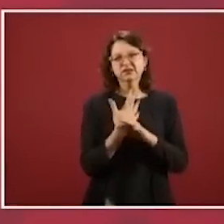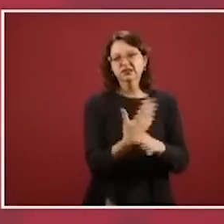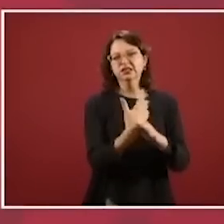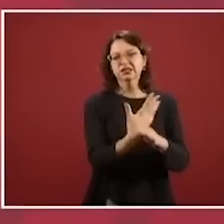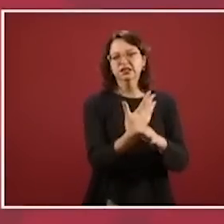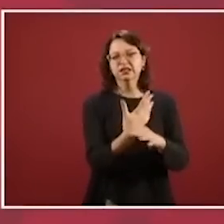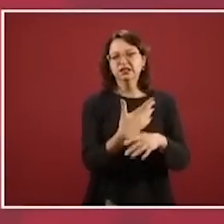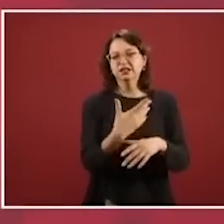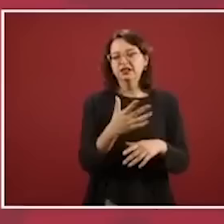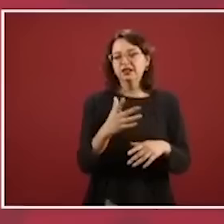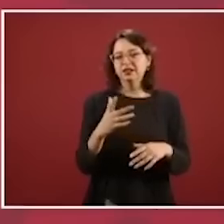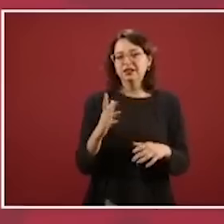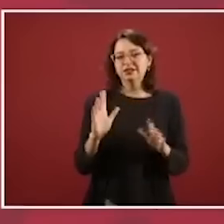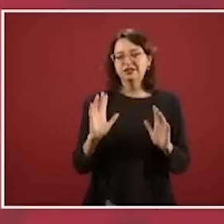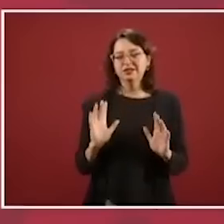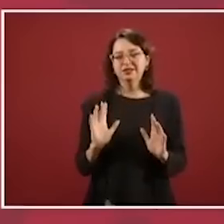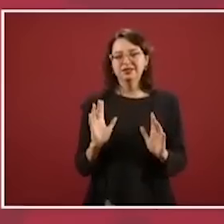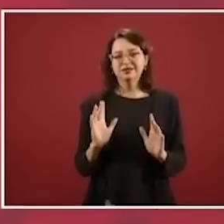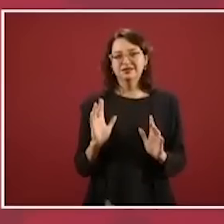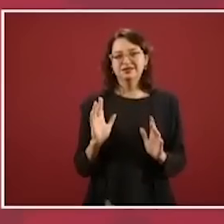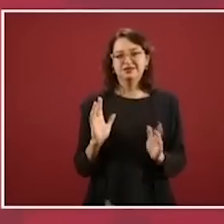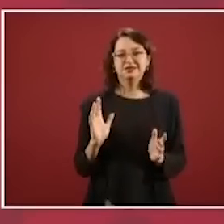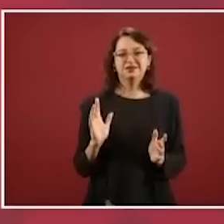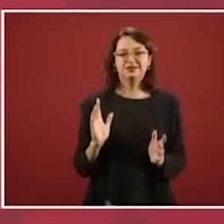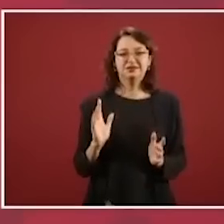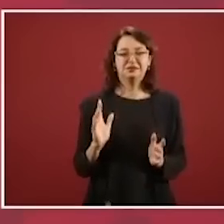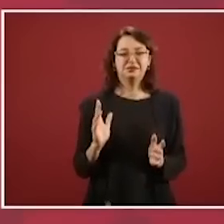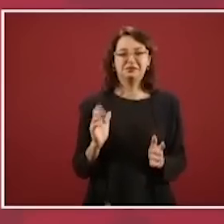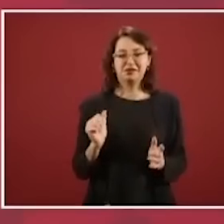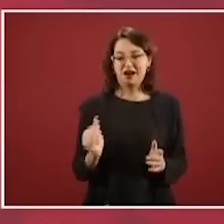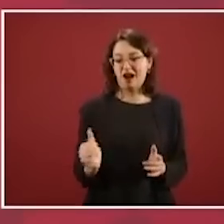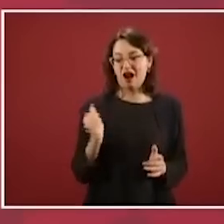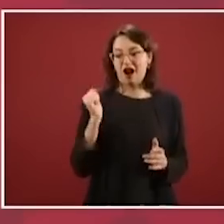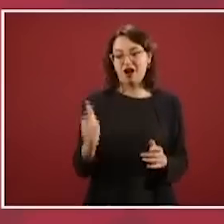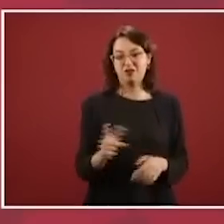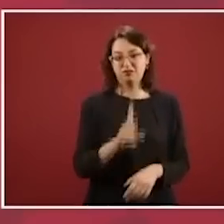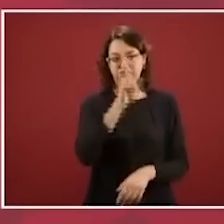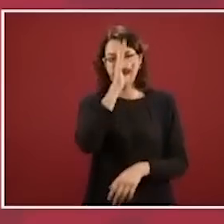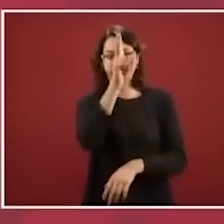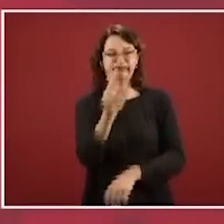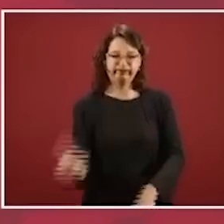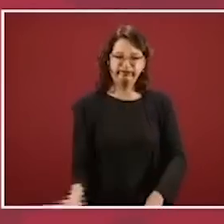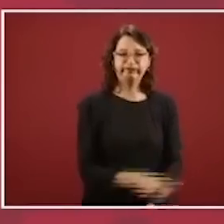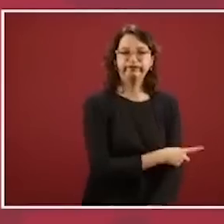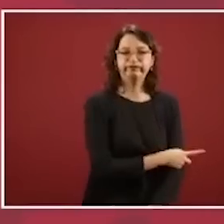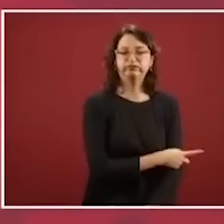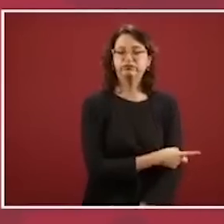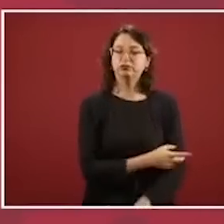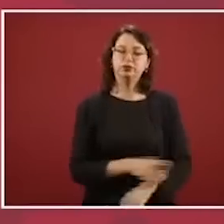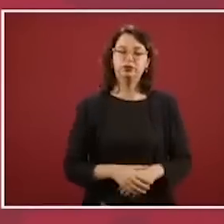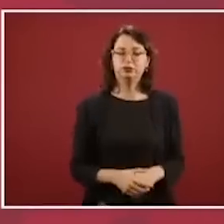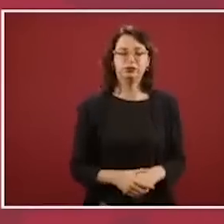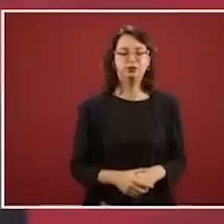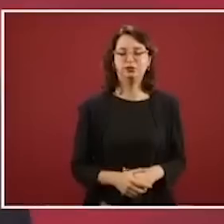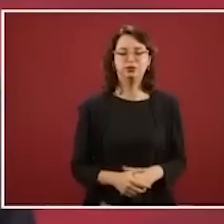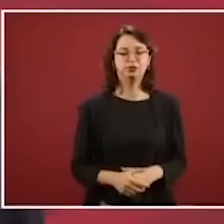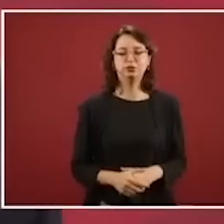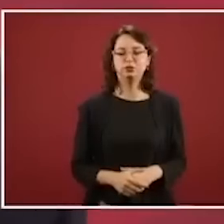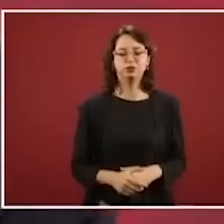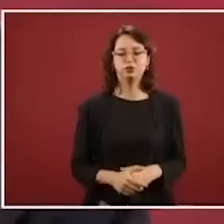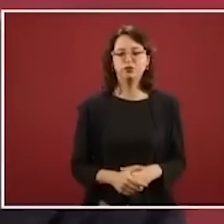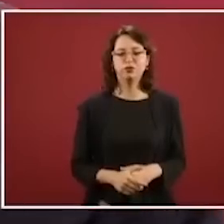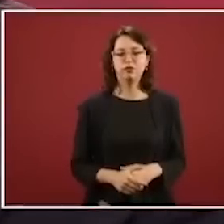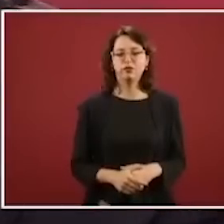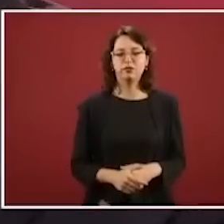siquiera que es una represalia. Lo único que